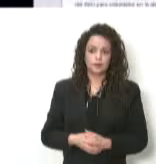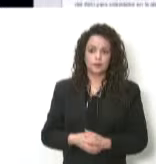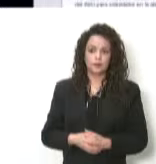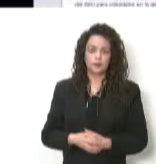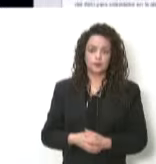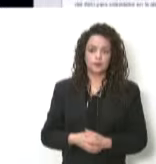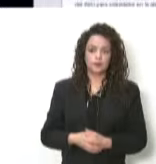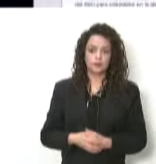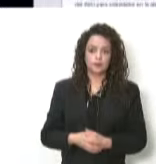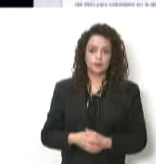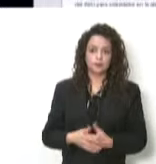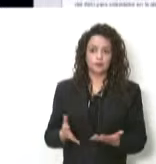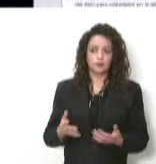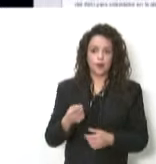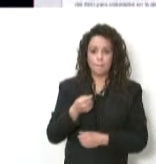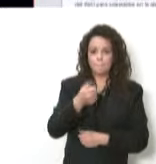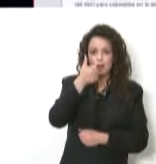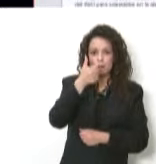No sé si pueden poner la primera.